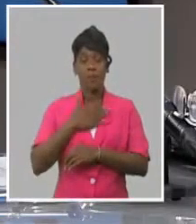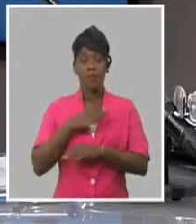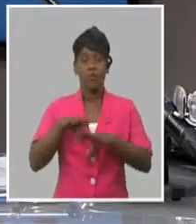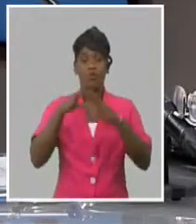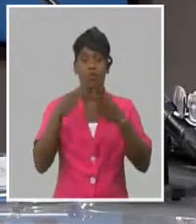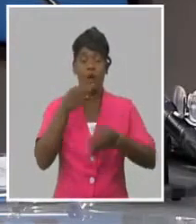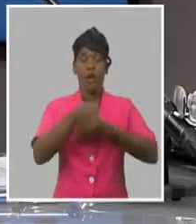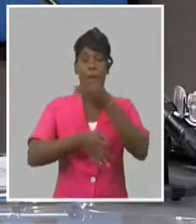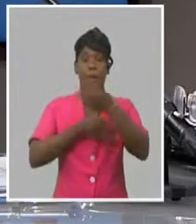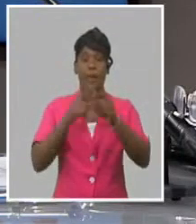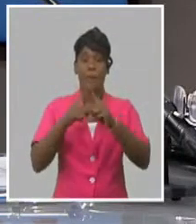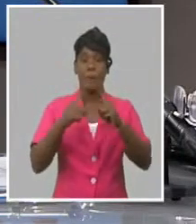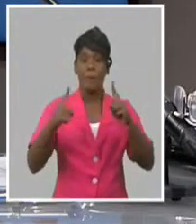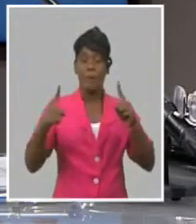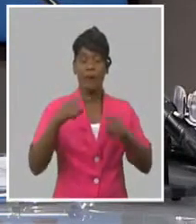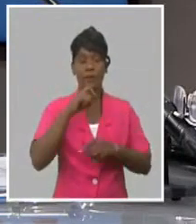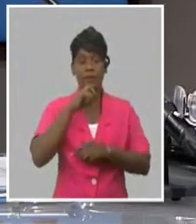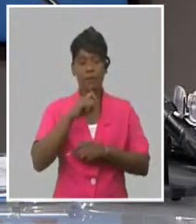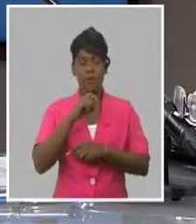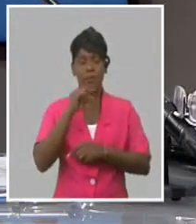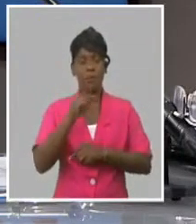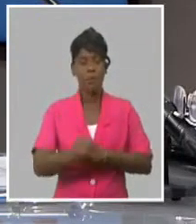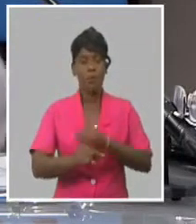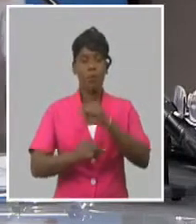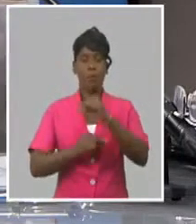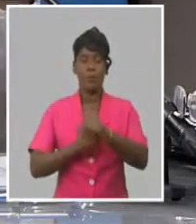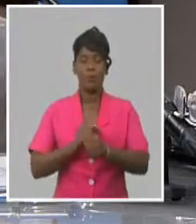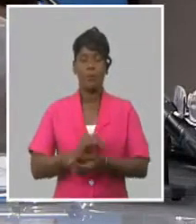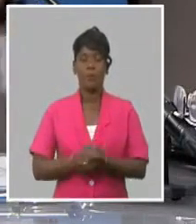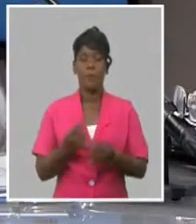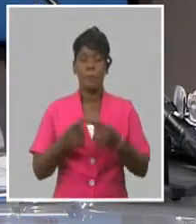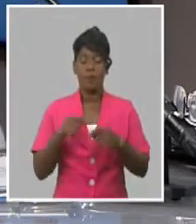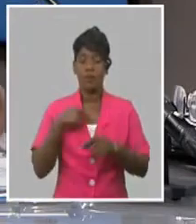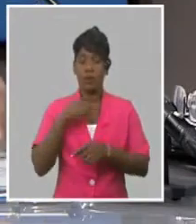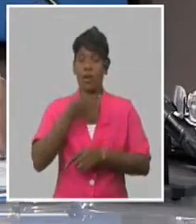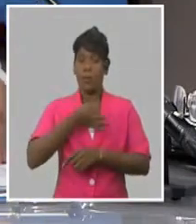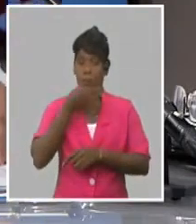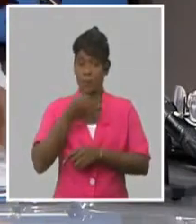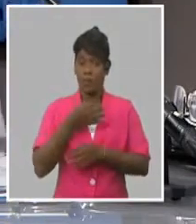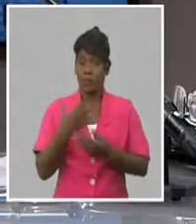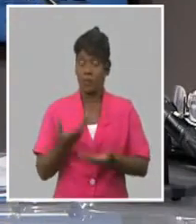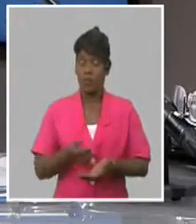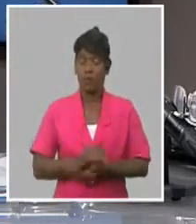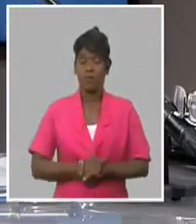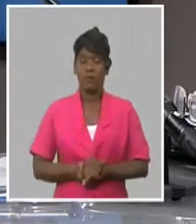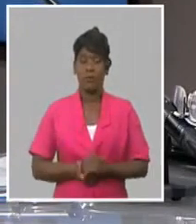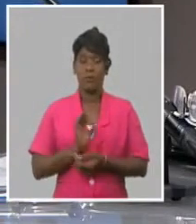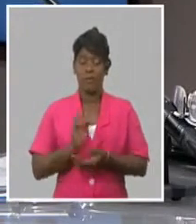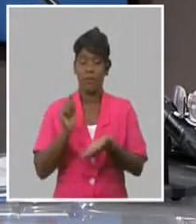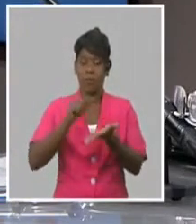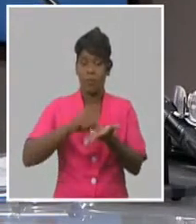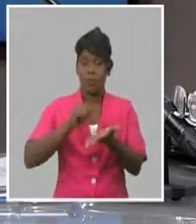día. Y entonces, pero sí quiero decir lo siguiente.